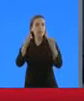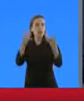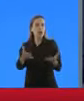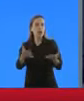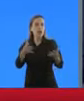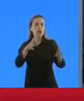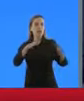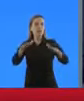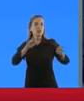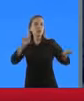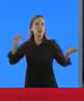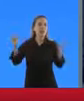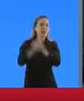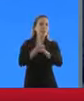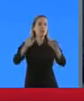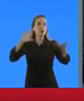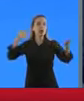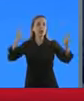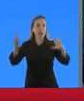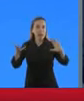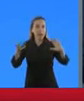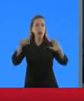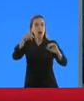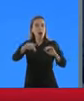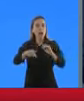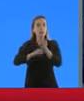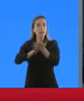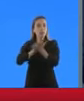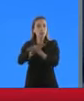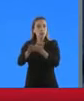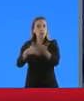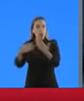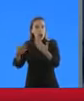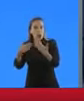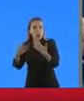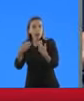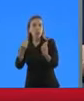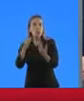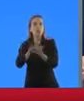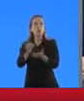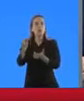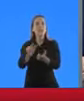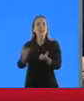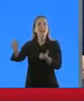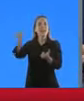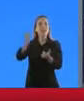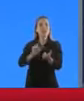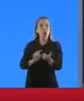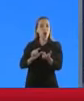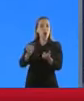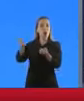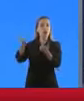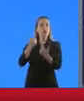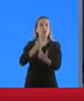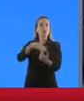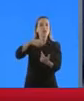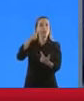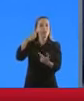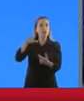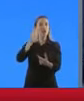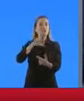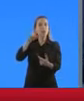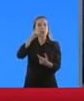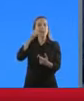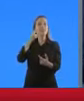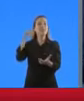todo su plan no le sale. Se indigesta con los fallos de la corte que le ordenan restituir al